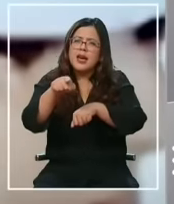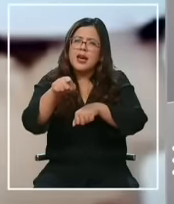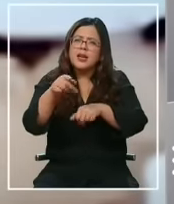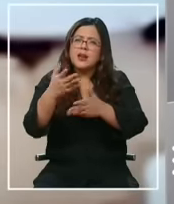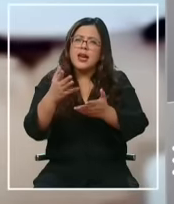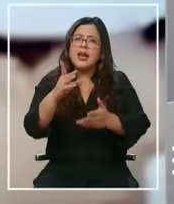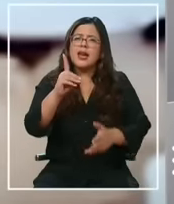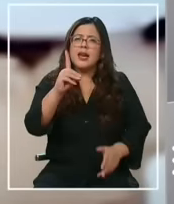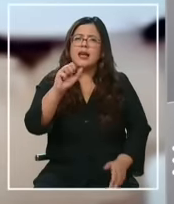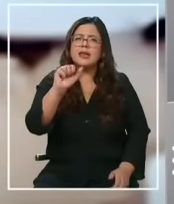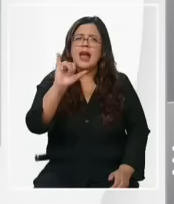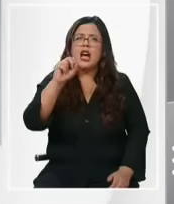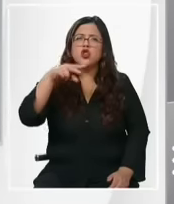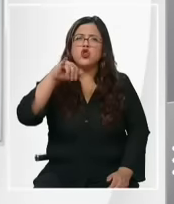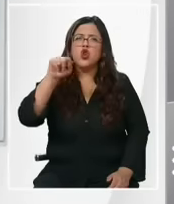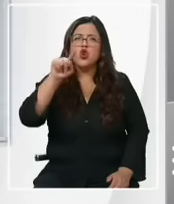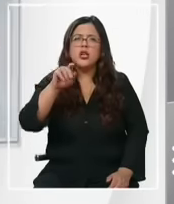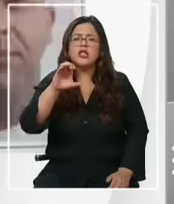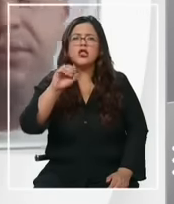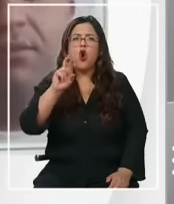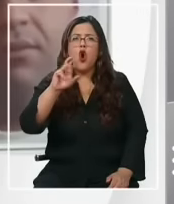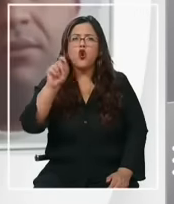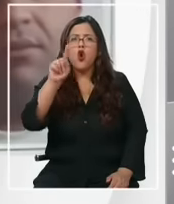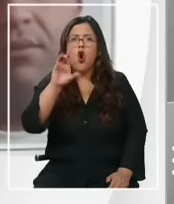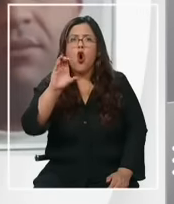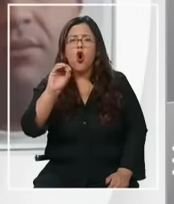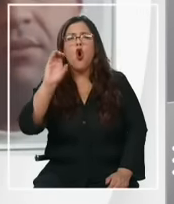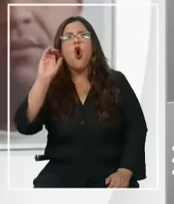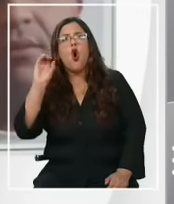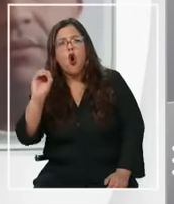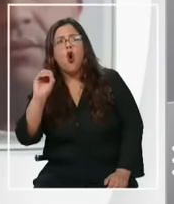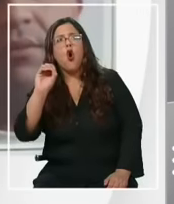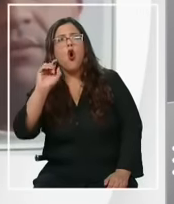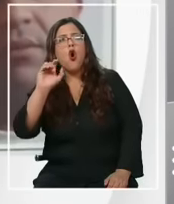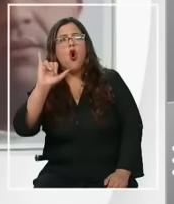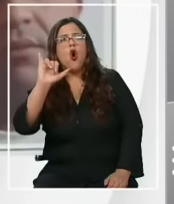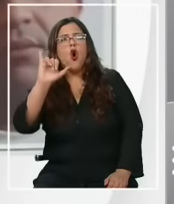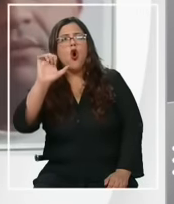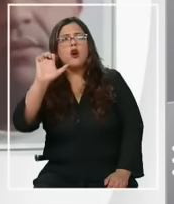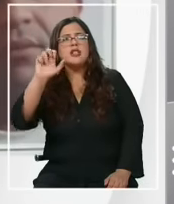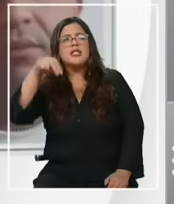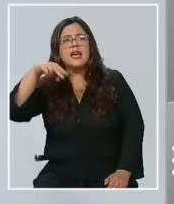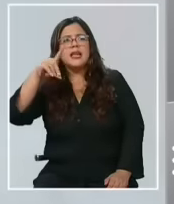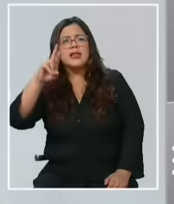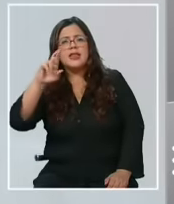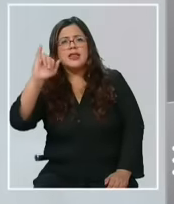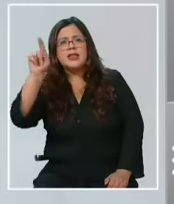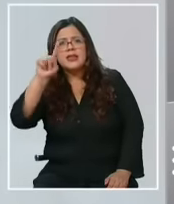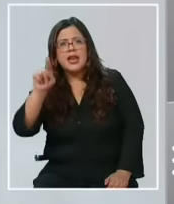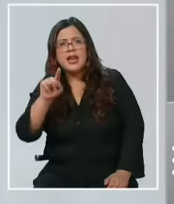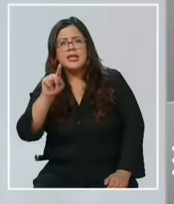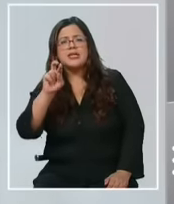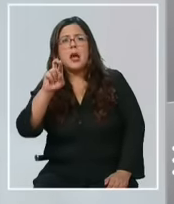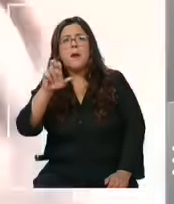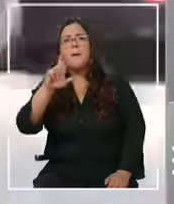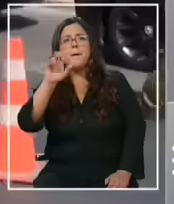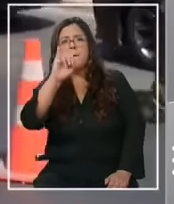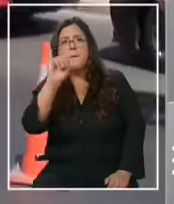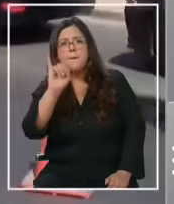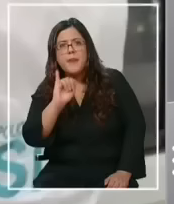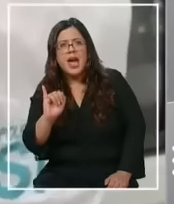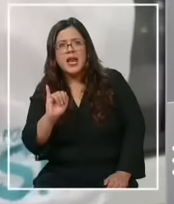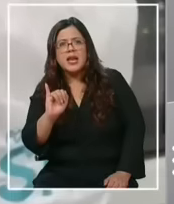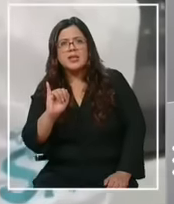de Dayonis Junior Orozco Castillo o de Yendris Paz Pérez, que era la otra identidad que se le había conocido?